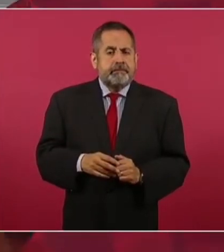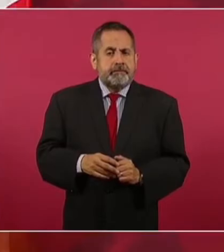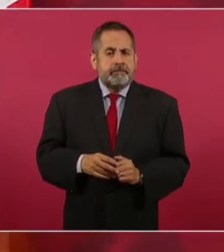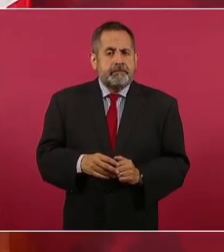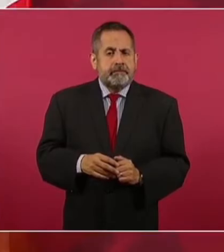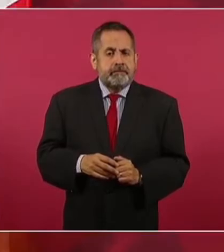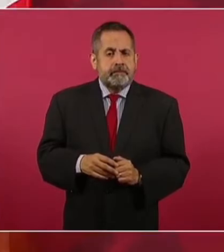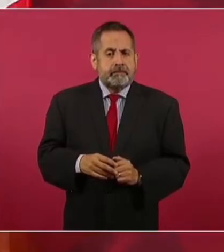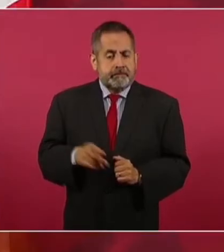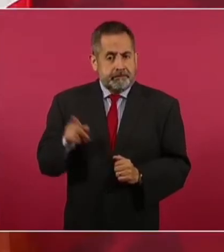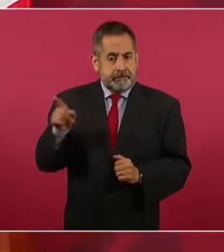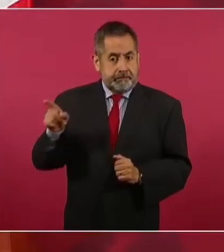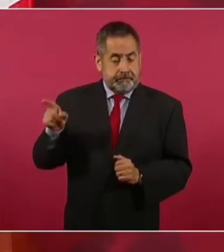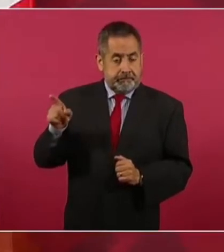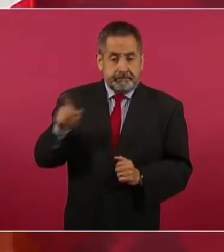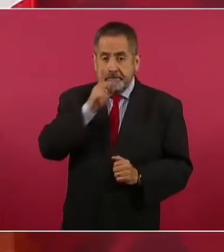pone su